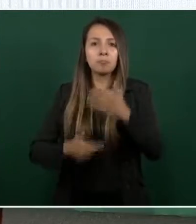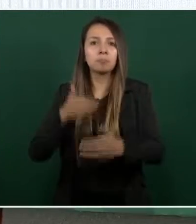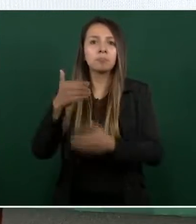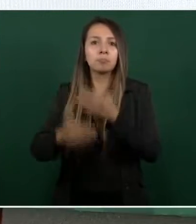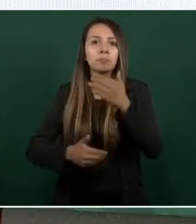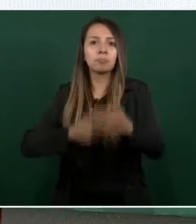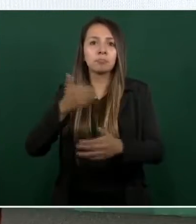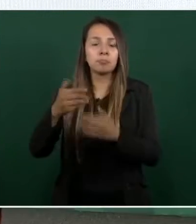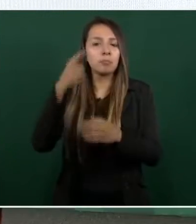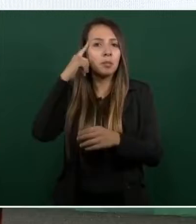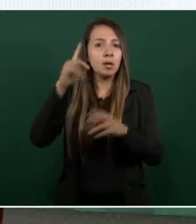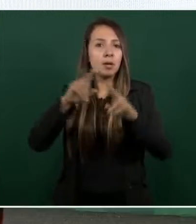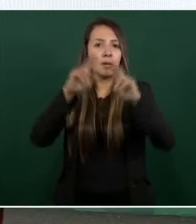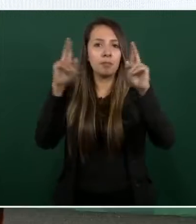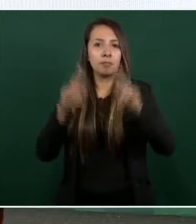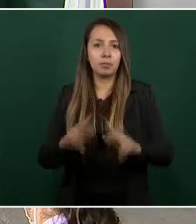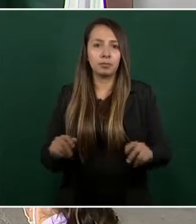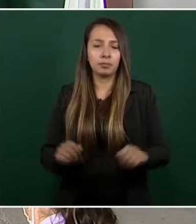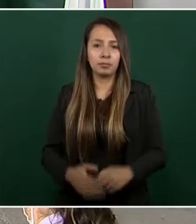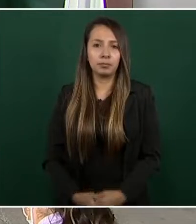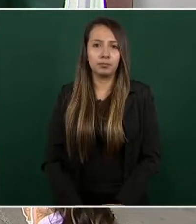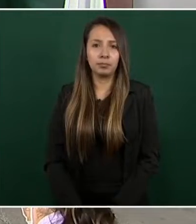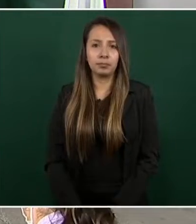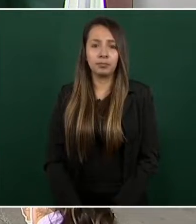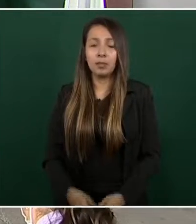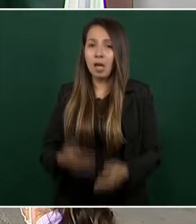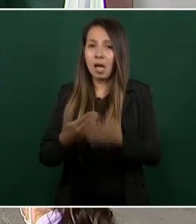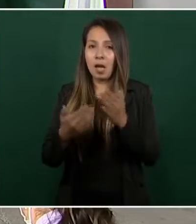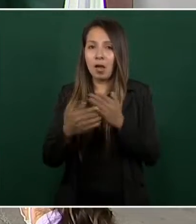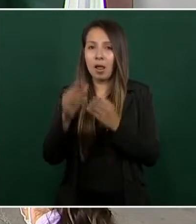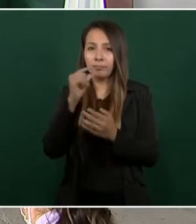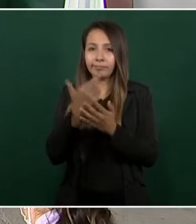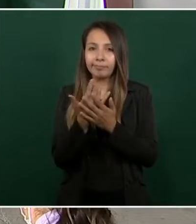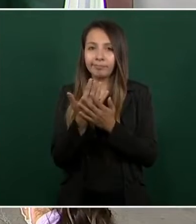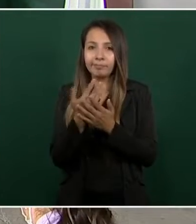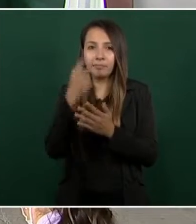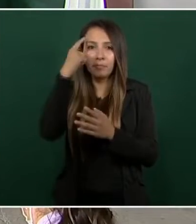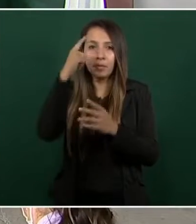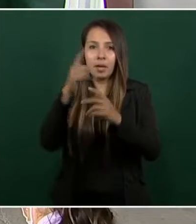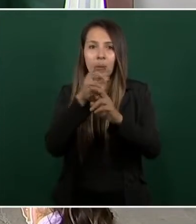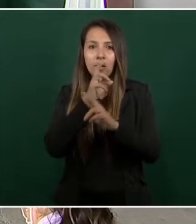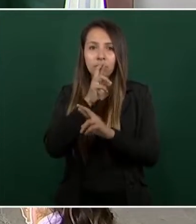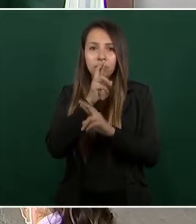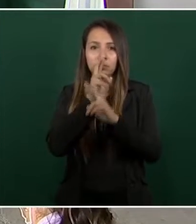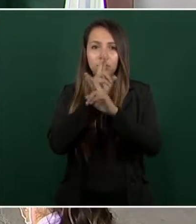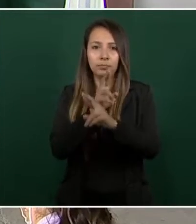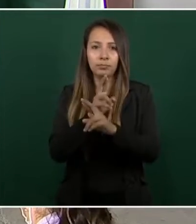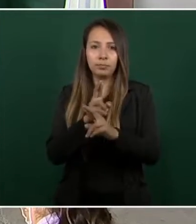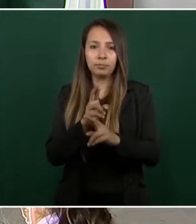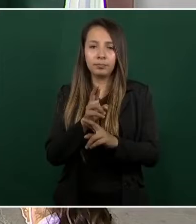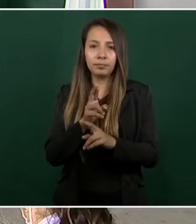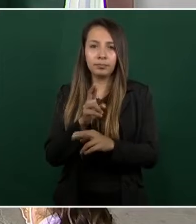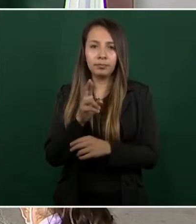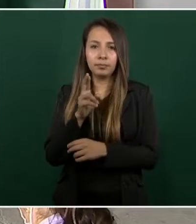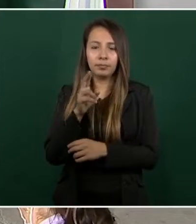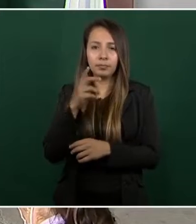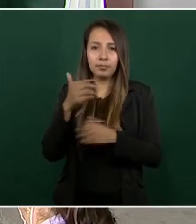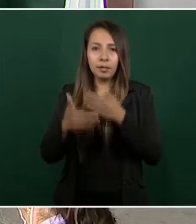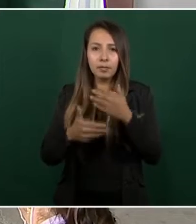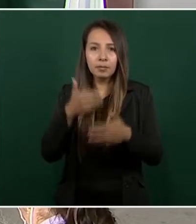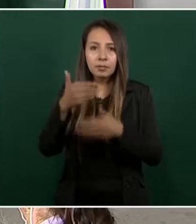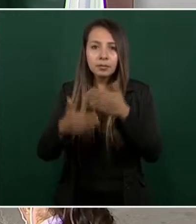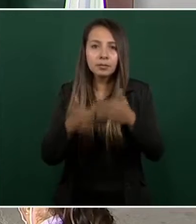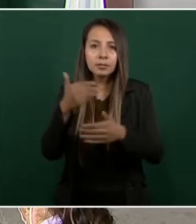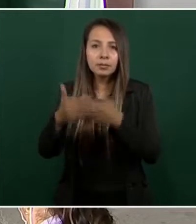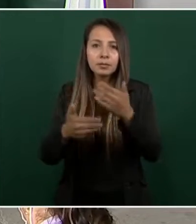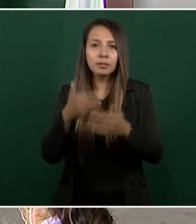construcción de la paz. Ahora un momentito nada más para dar los resultados de los avances del